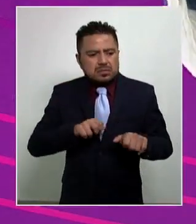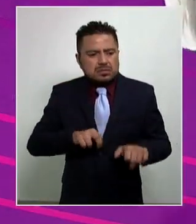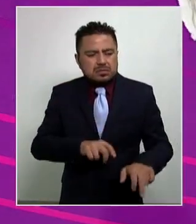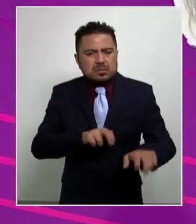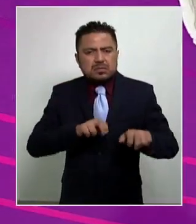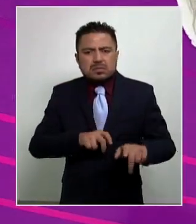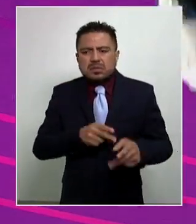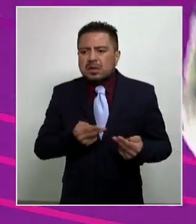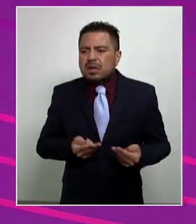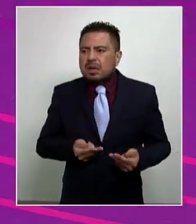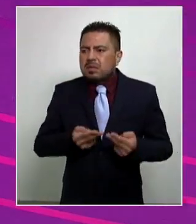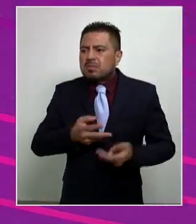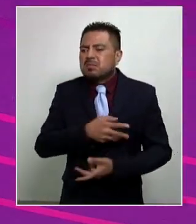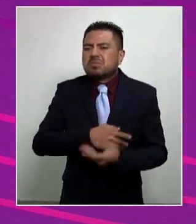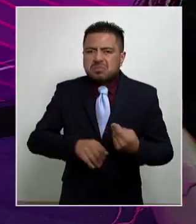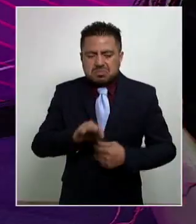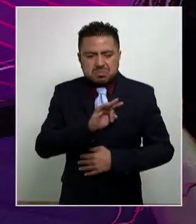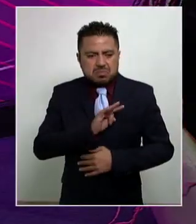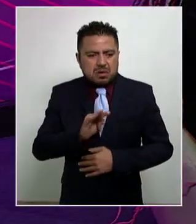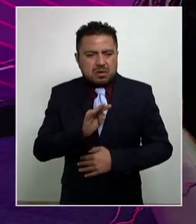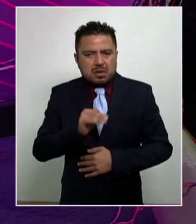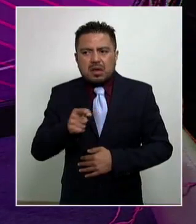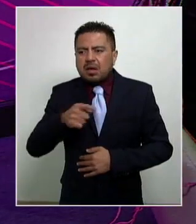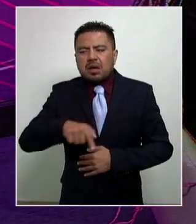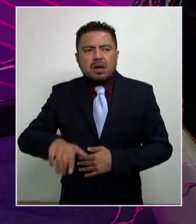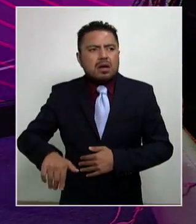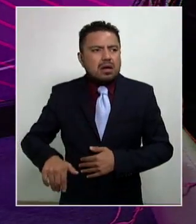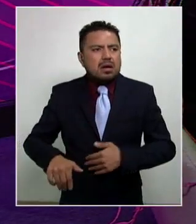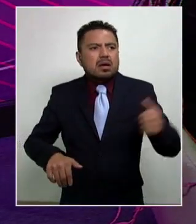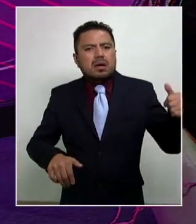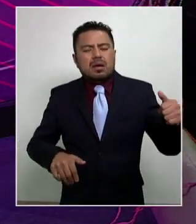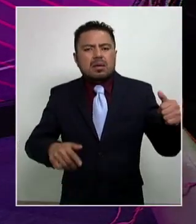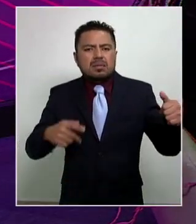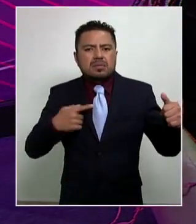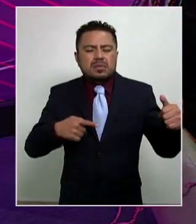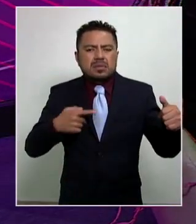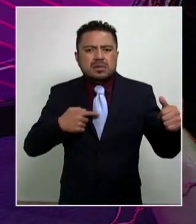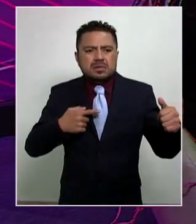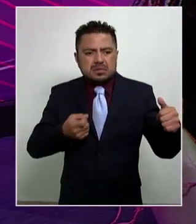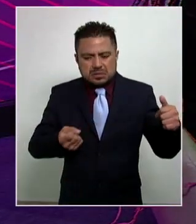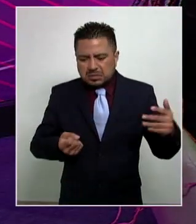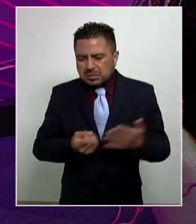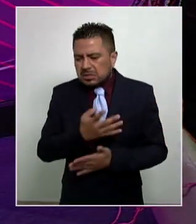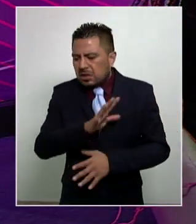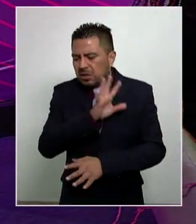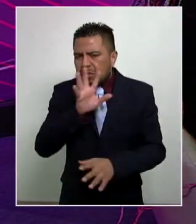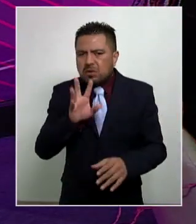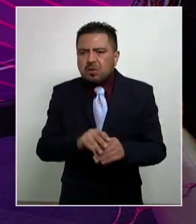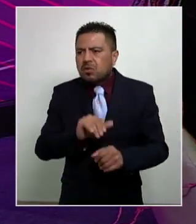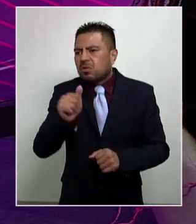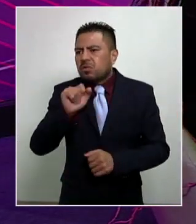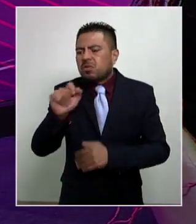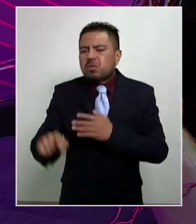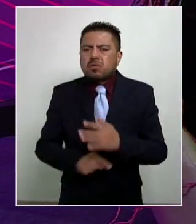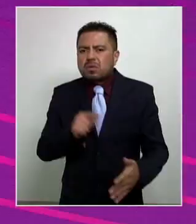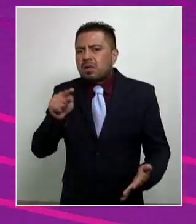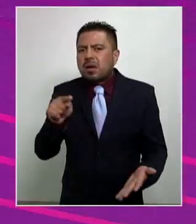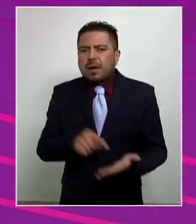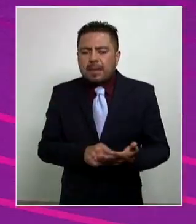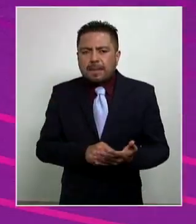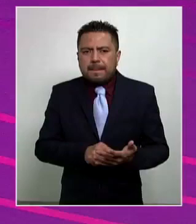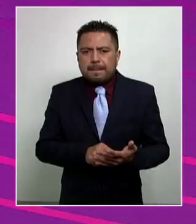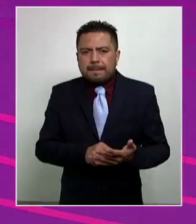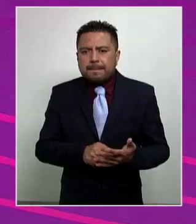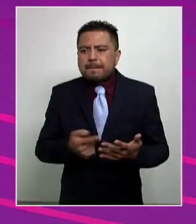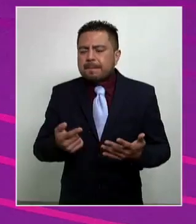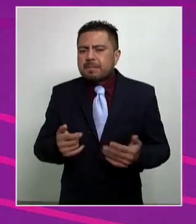las inversiones. Es decir, los que fueron a sacar todo en otros lugares